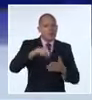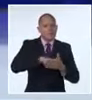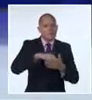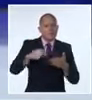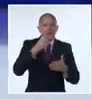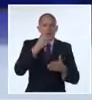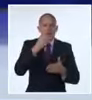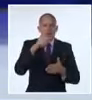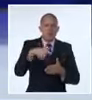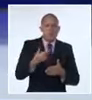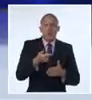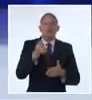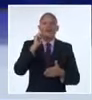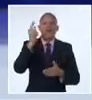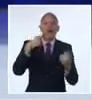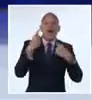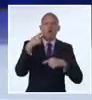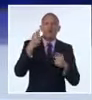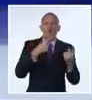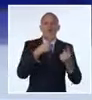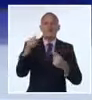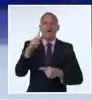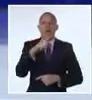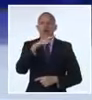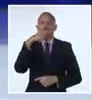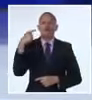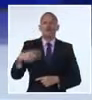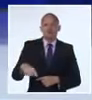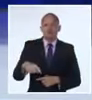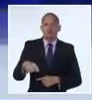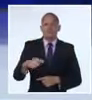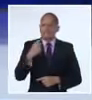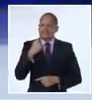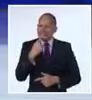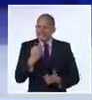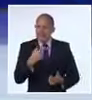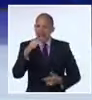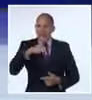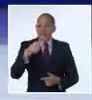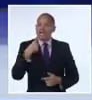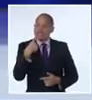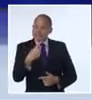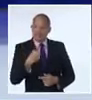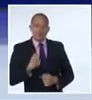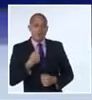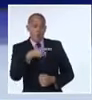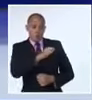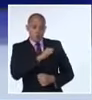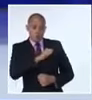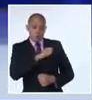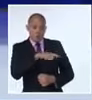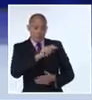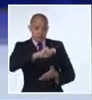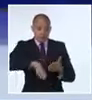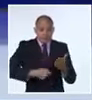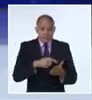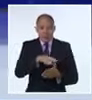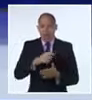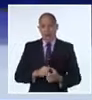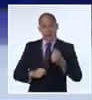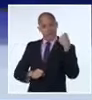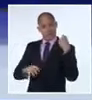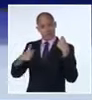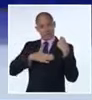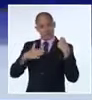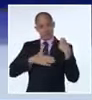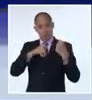desde Rusia para incorporar a ciudadanos cubanos allí radicados e incluso algunos procedentes de Cuba a las fuerzas militares que